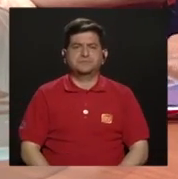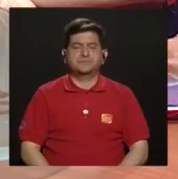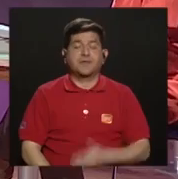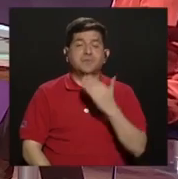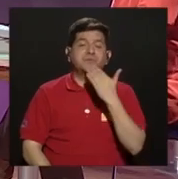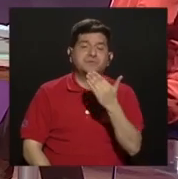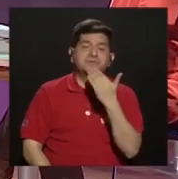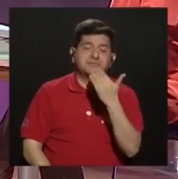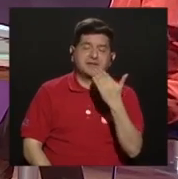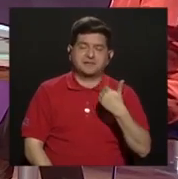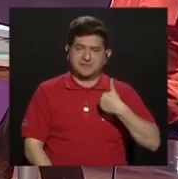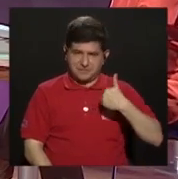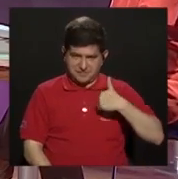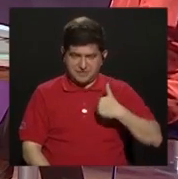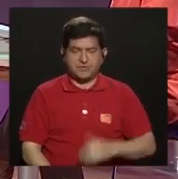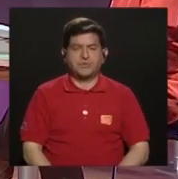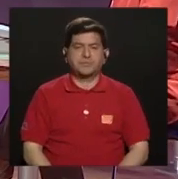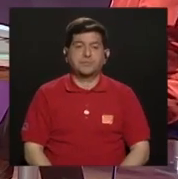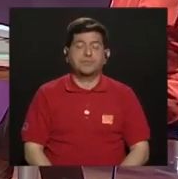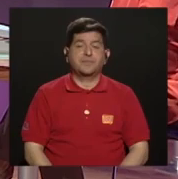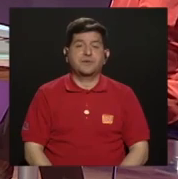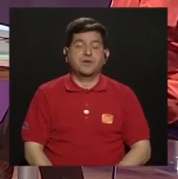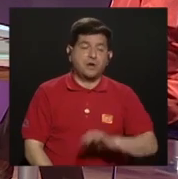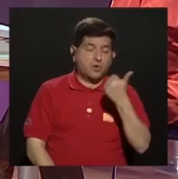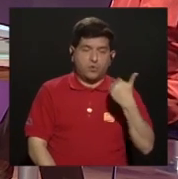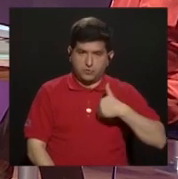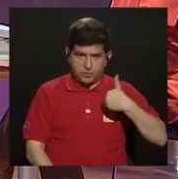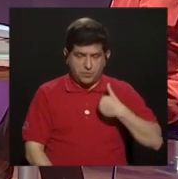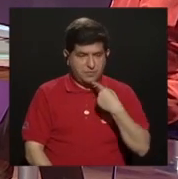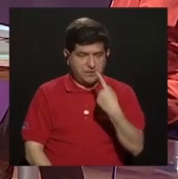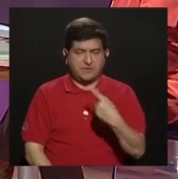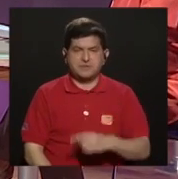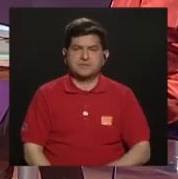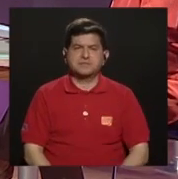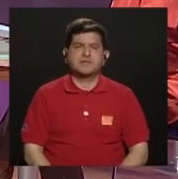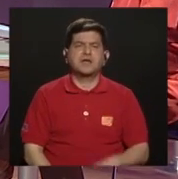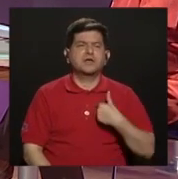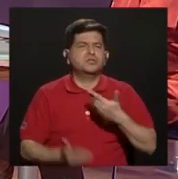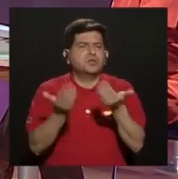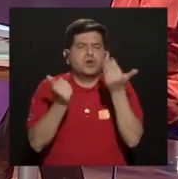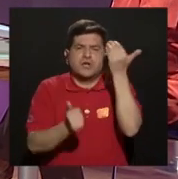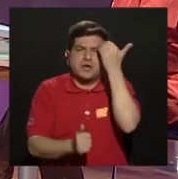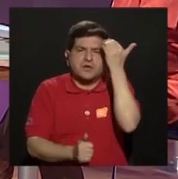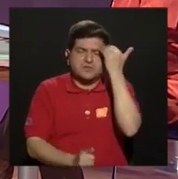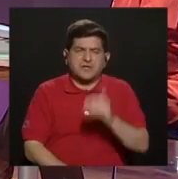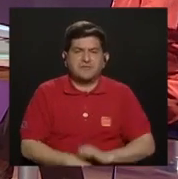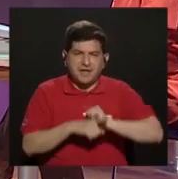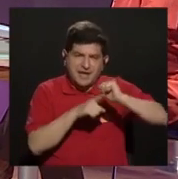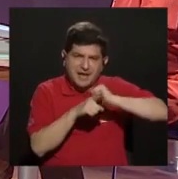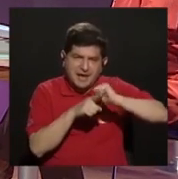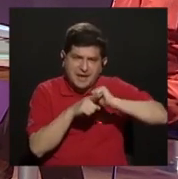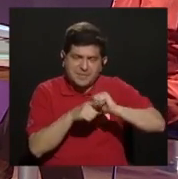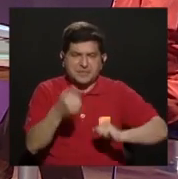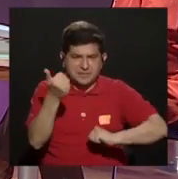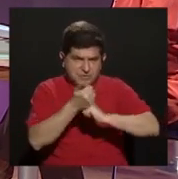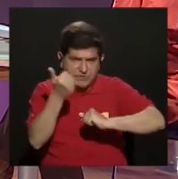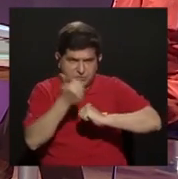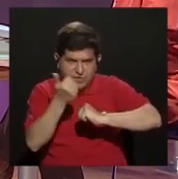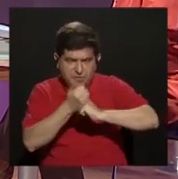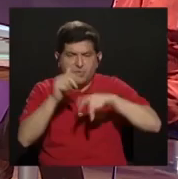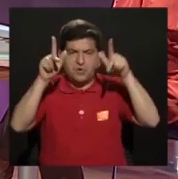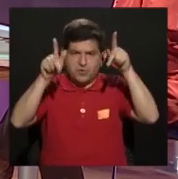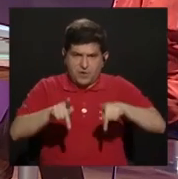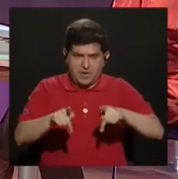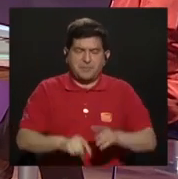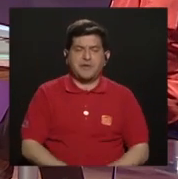don Ronald. Don Luis, Adriana Álvarez, desde el Facebook, dice, yo quisiera saber si en la capacitación y apoyo que se da a las